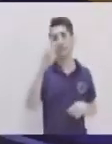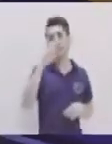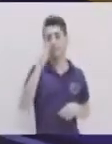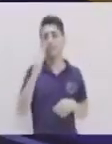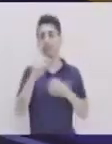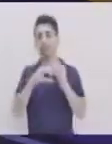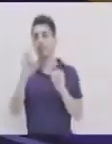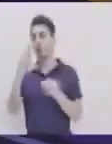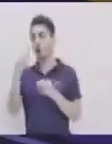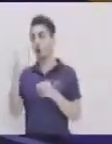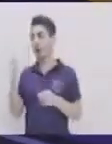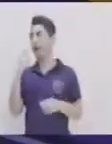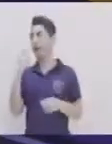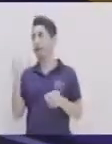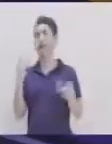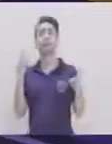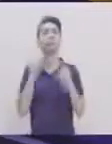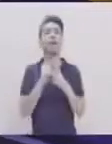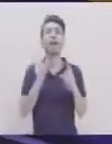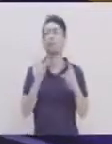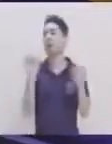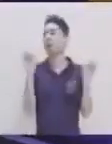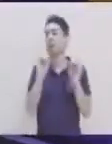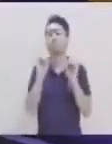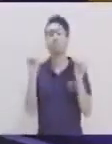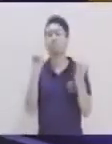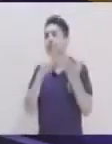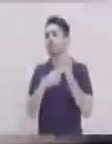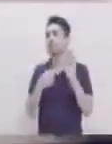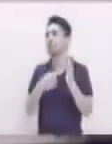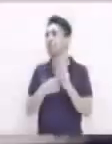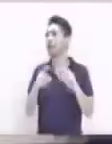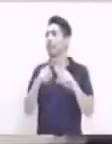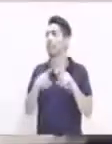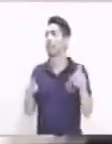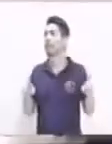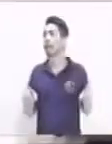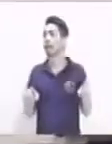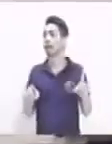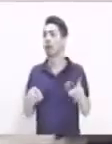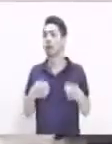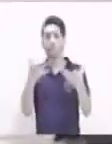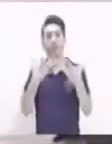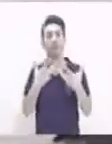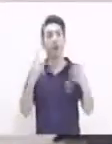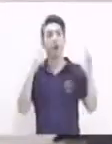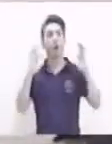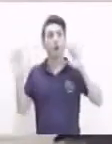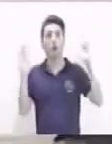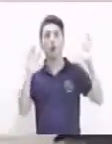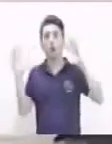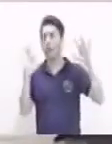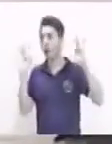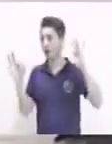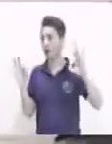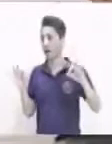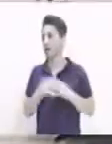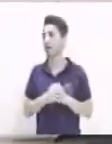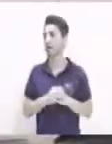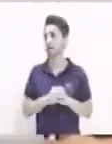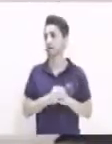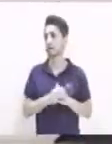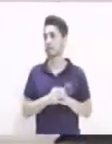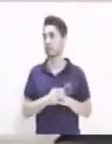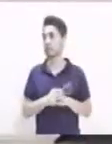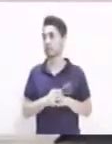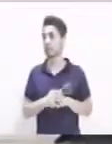las palabras no tienen ningún significado, pero nos proporciona mucha sonoridad. Entonces también